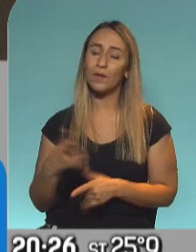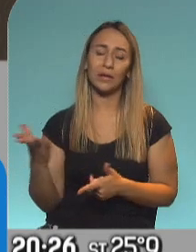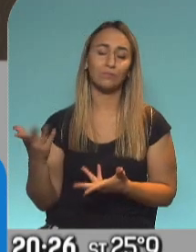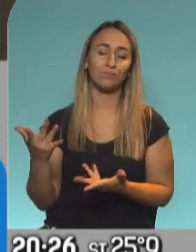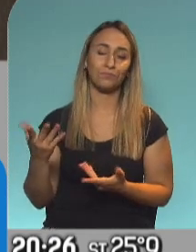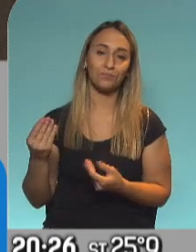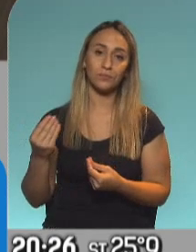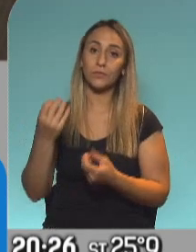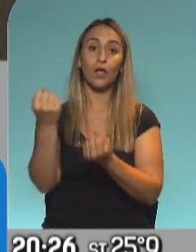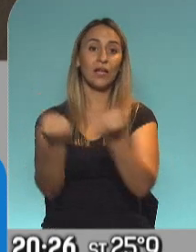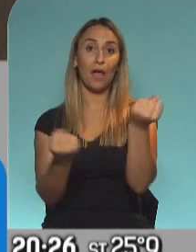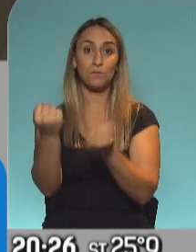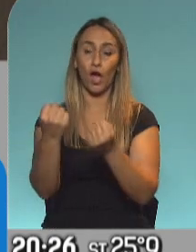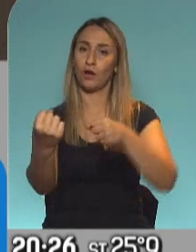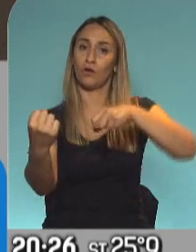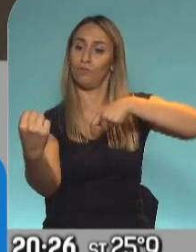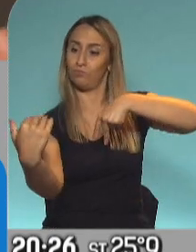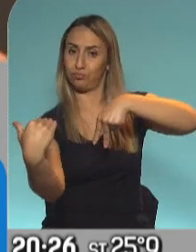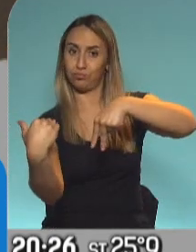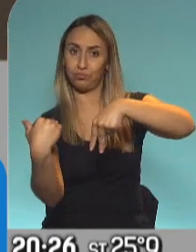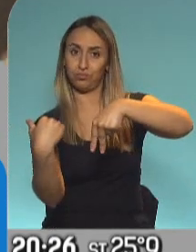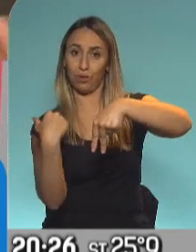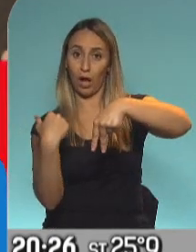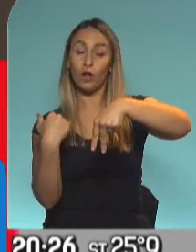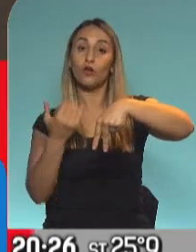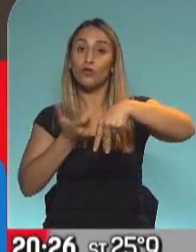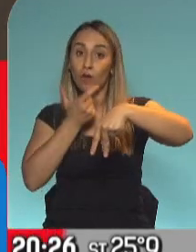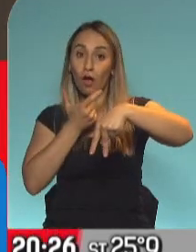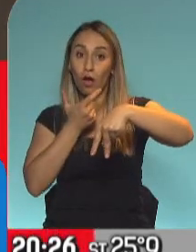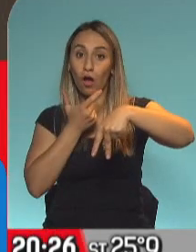Cuando el camión inicia el cruce en rojo,